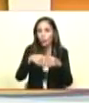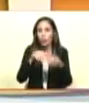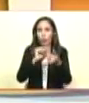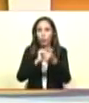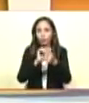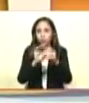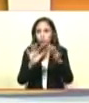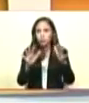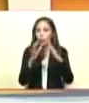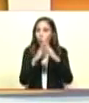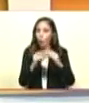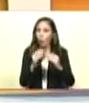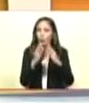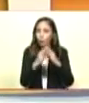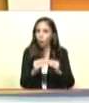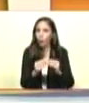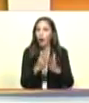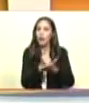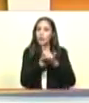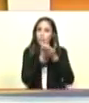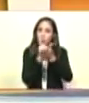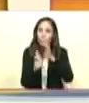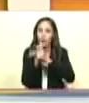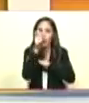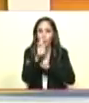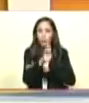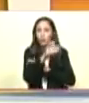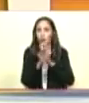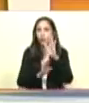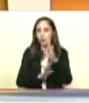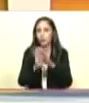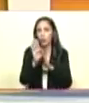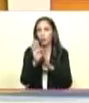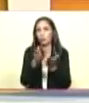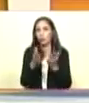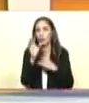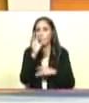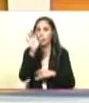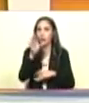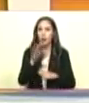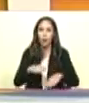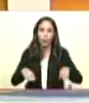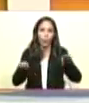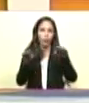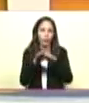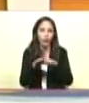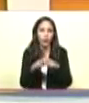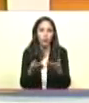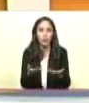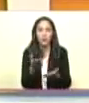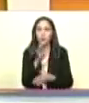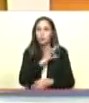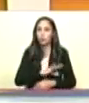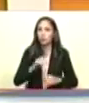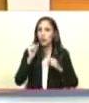desarrollo del país, de la igualdad social, del